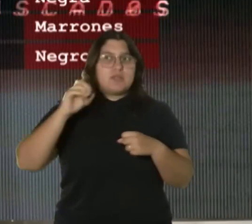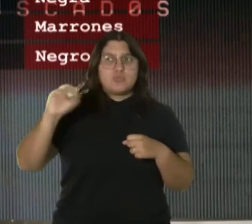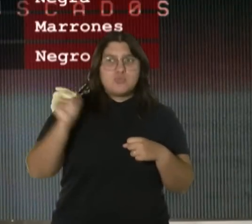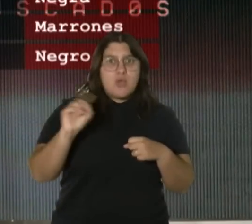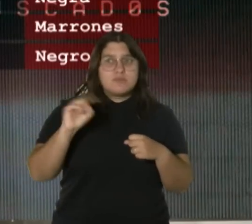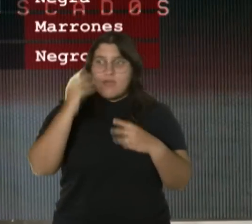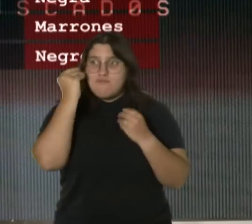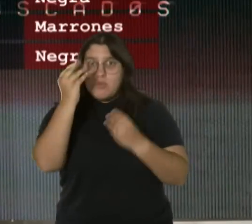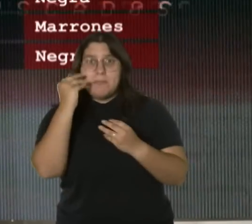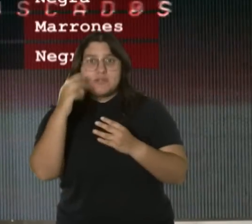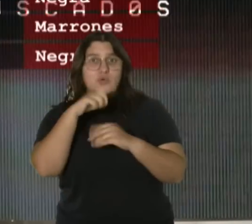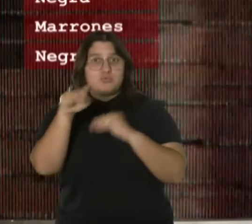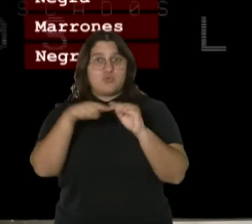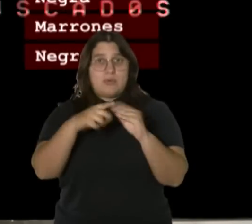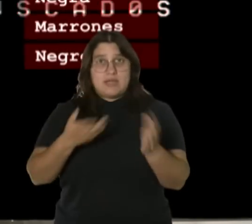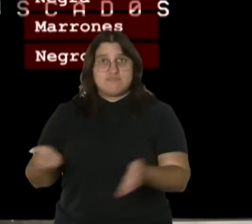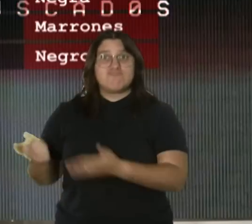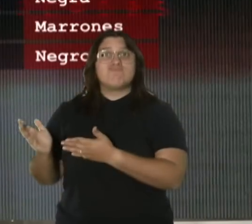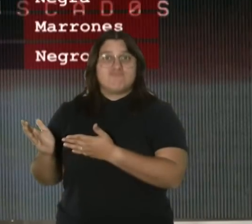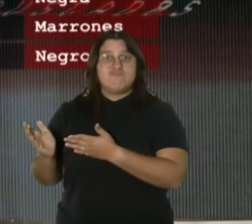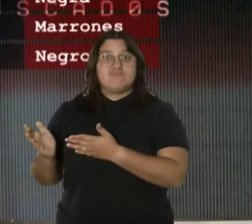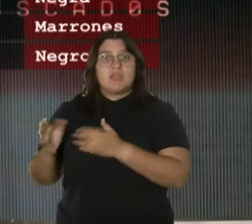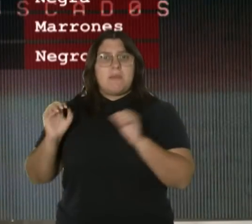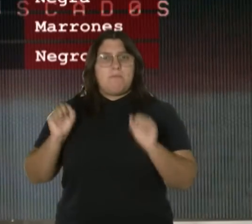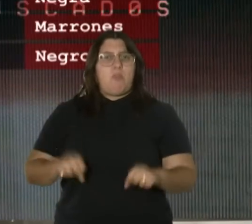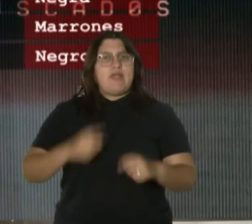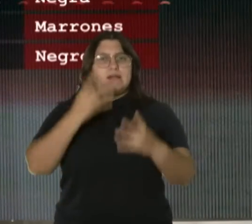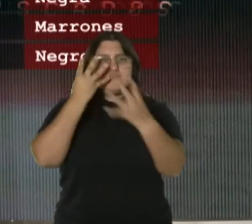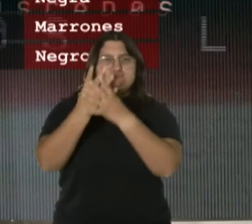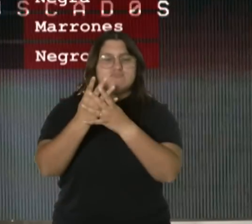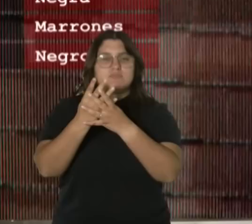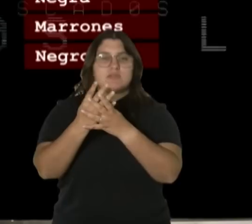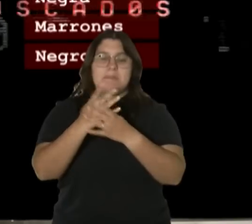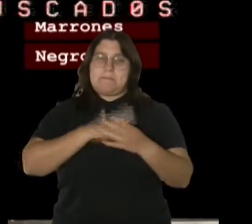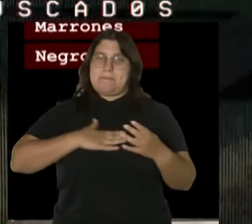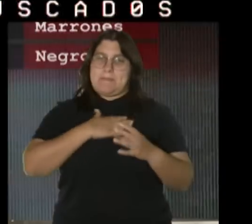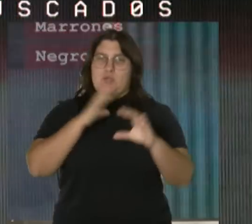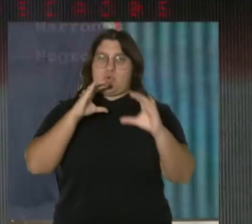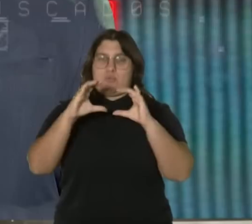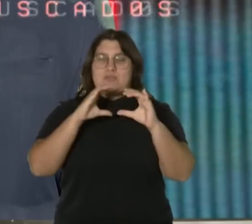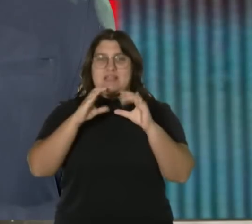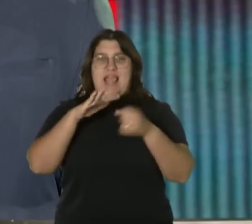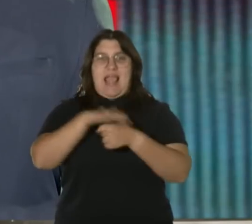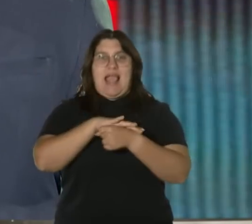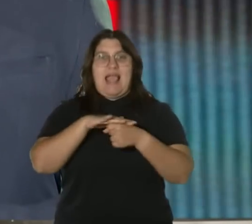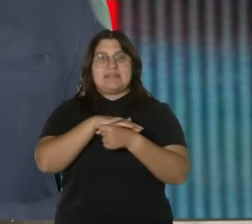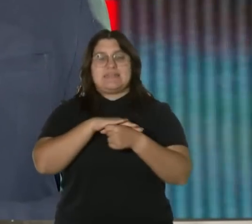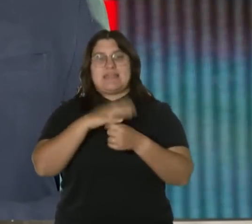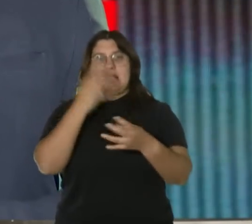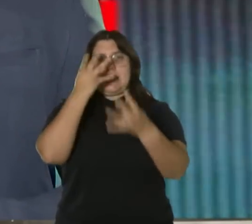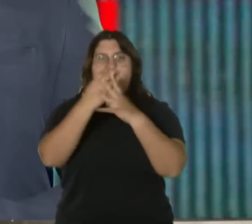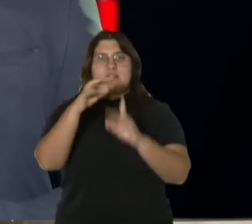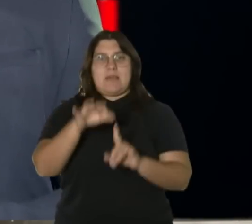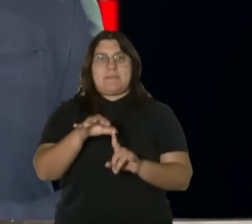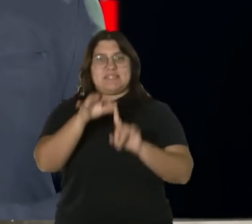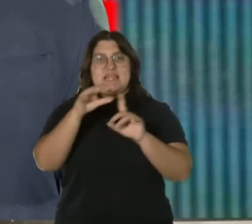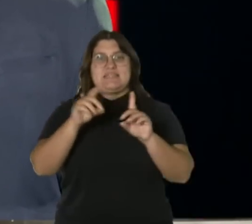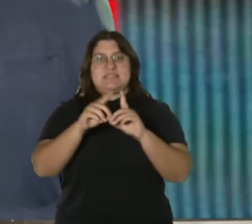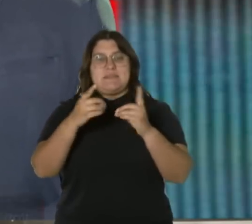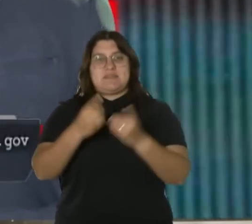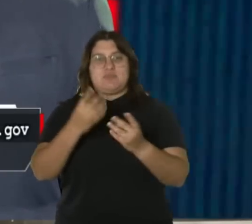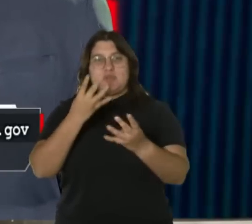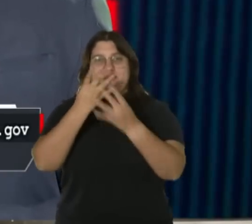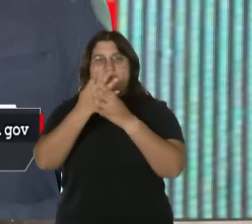que tenga información que conduzca al arresto de esta persona se puede comunicar con nosotros a la unidad de arrestos especiales de departamento de corrección